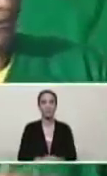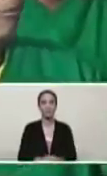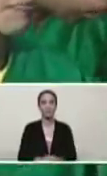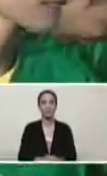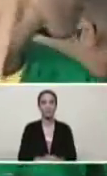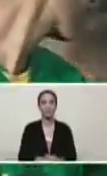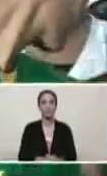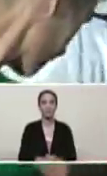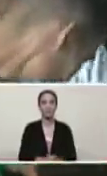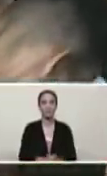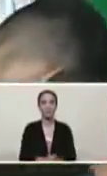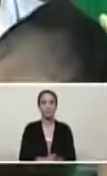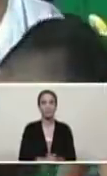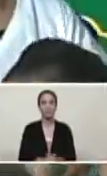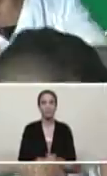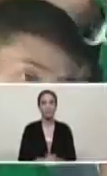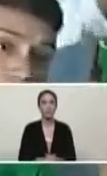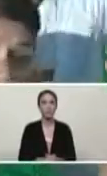Bueno,